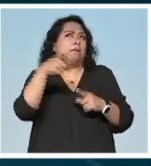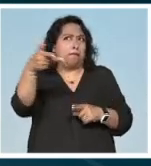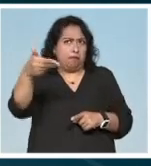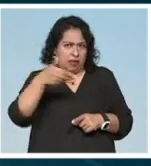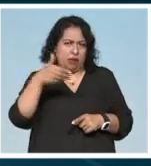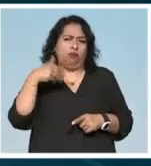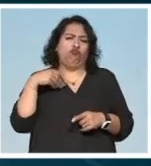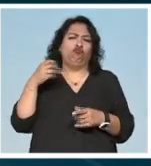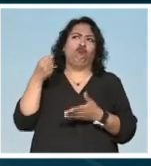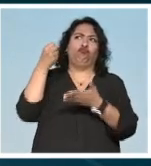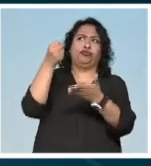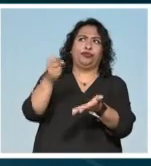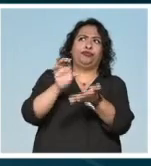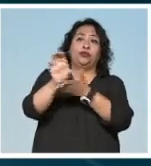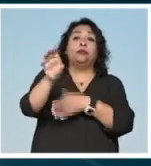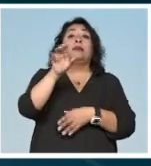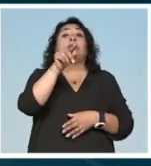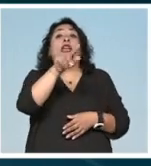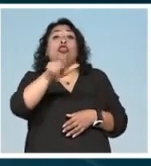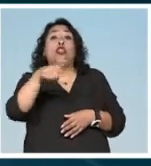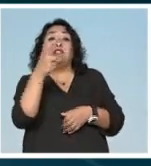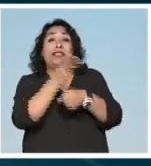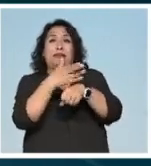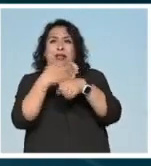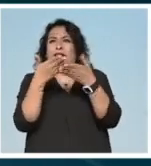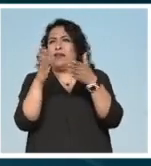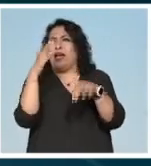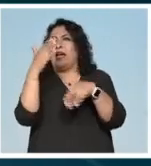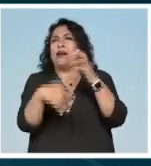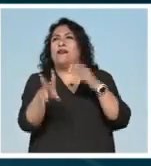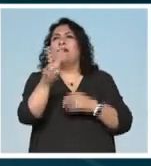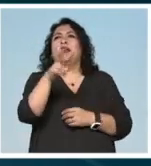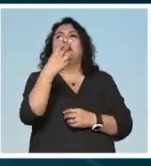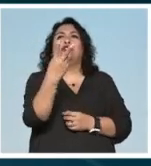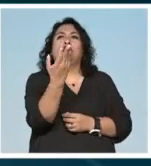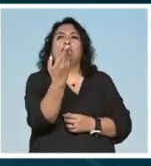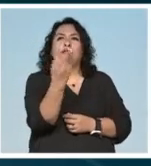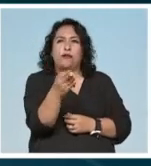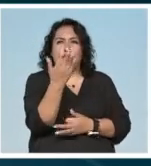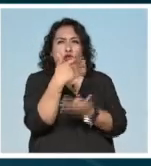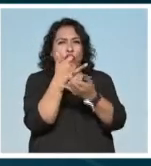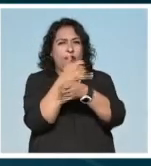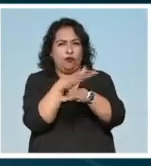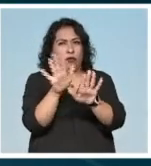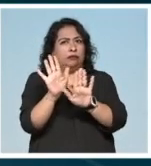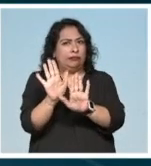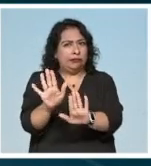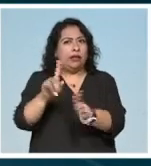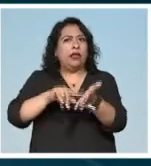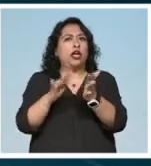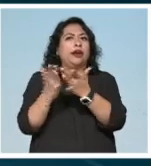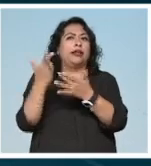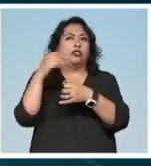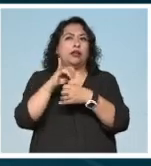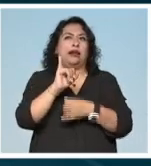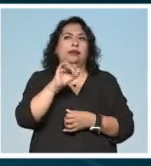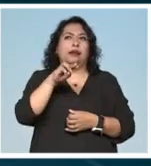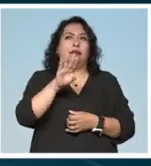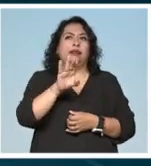soliciten. Las 12 convocatorias de Focine estarán abiertas hasta el viernes 2 de febrero. Toda la información permanece en las redes sociales del